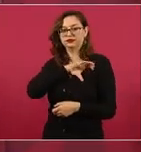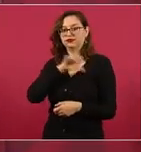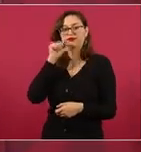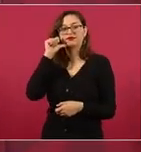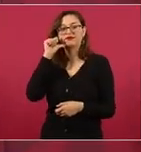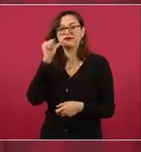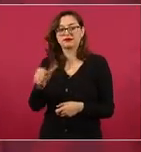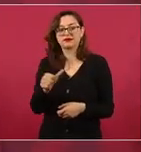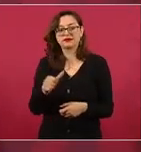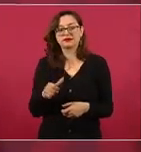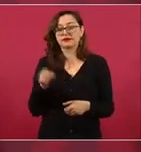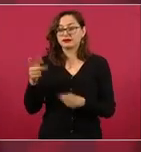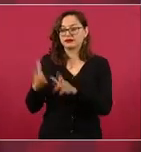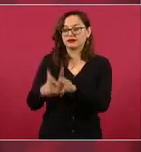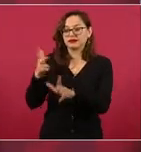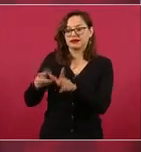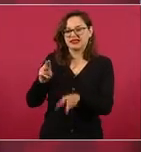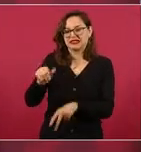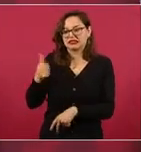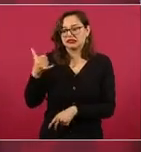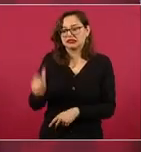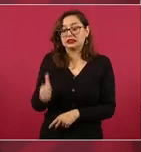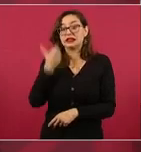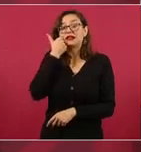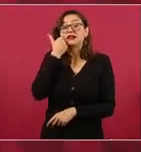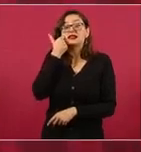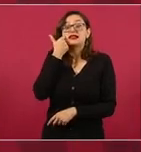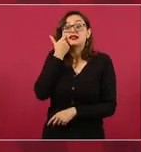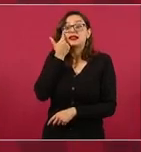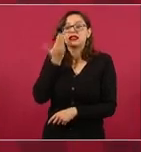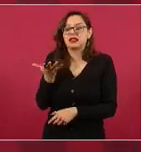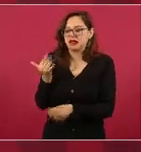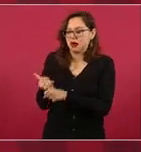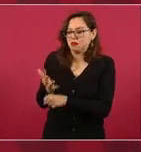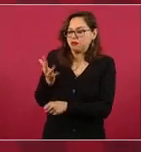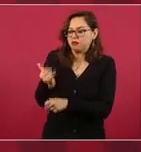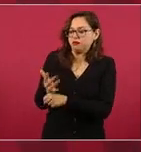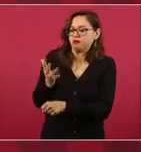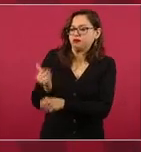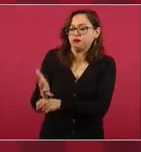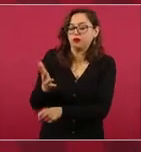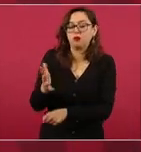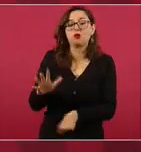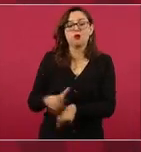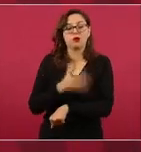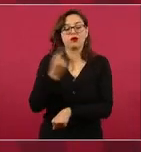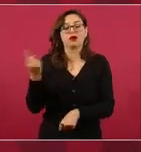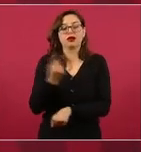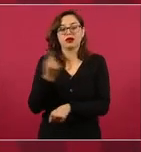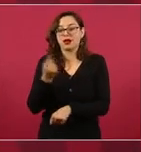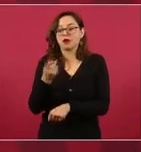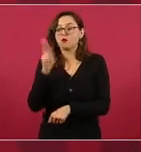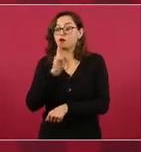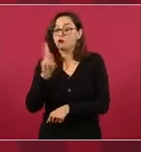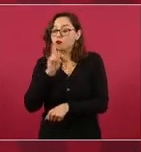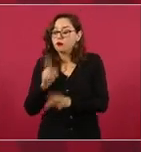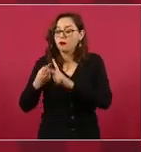quieren retrasar más lo del Tren Maya porque tendríamos menos tiempo para la